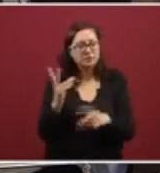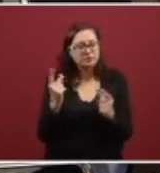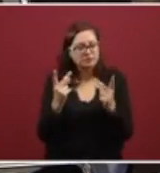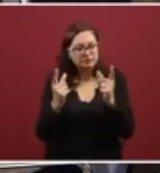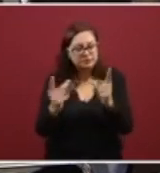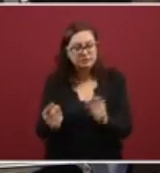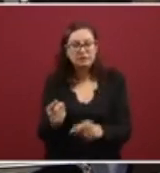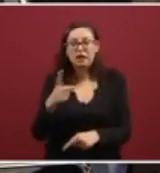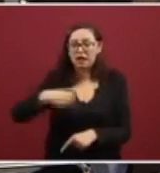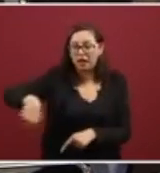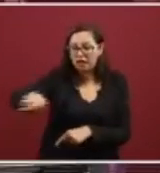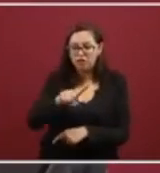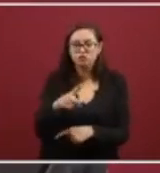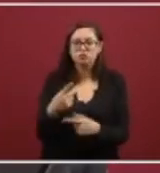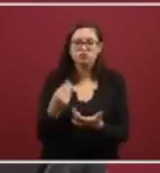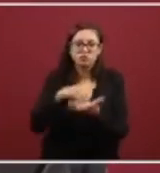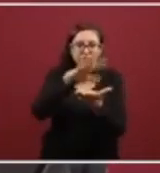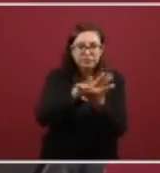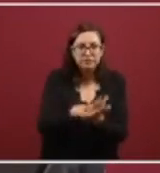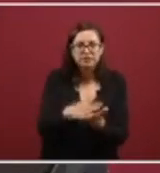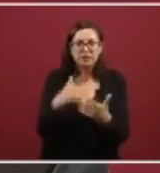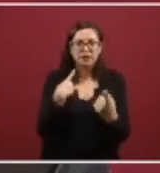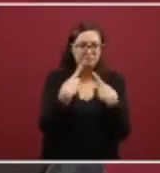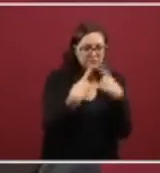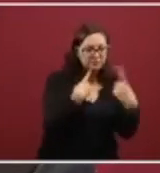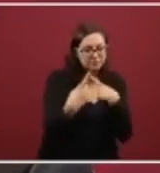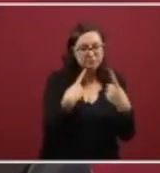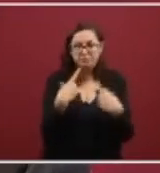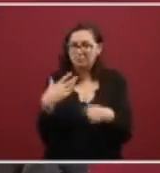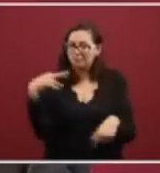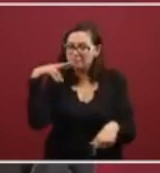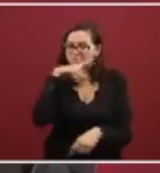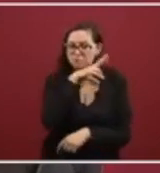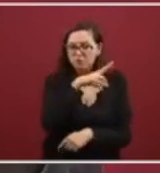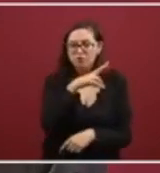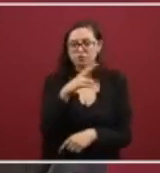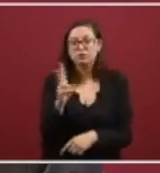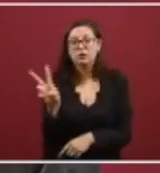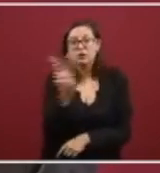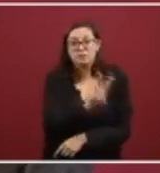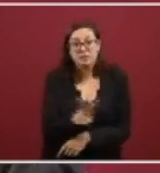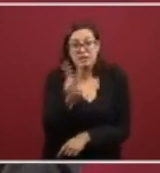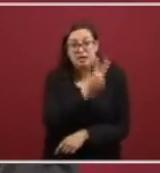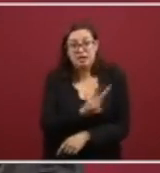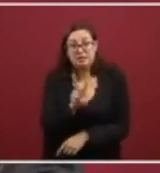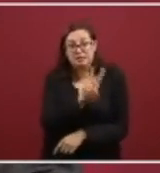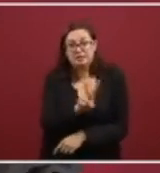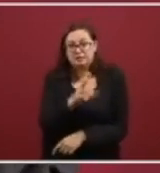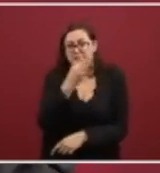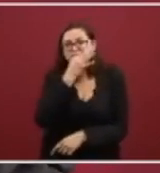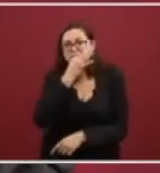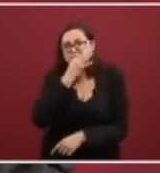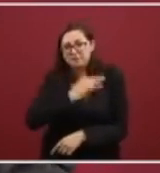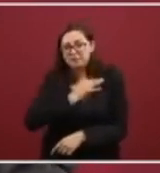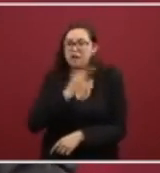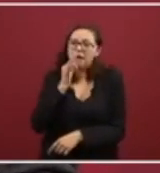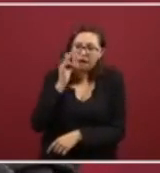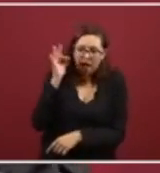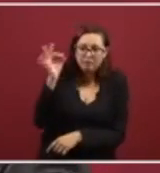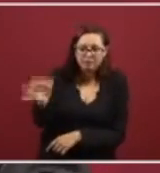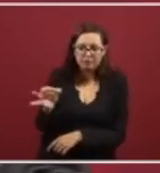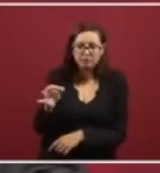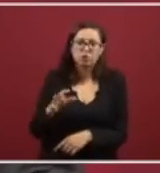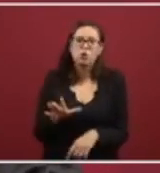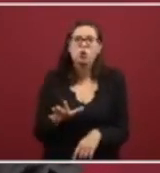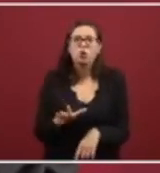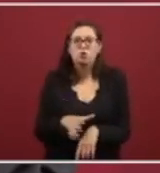las audiencias sean en menor tiempo. El viernes, a ver qué nos dicen y se los compartimos. Pero eso ha sido una insistencia mexicana, no